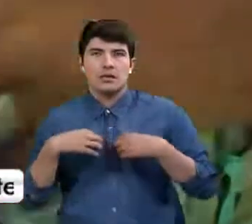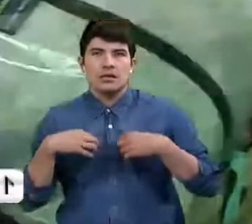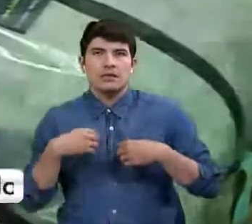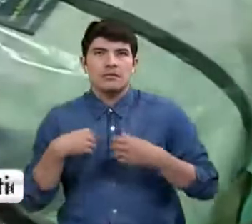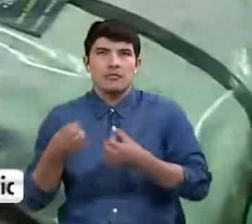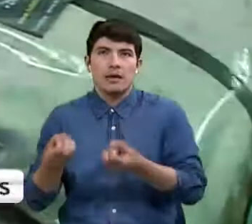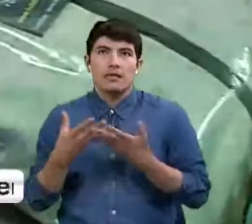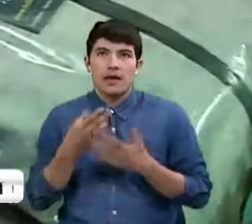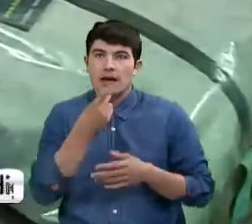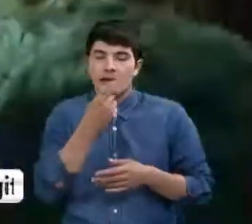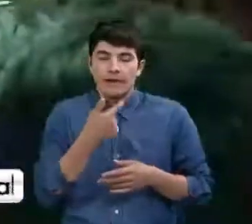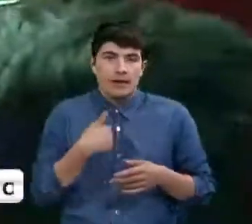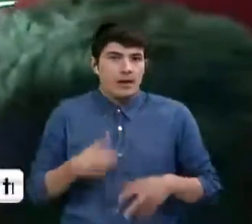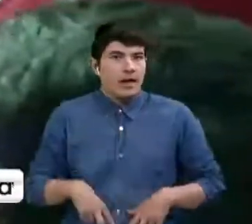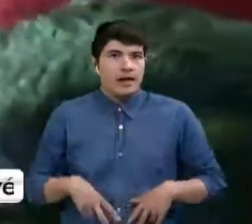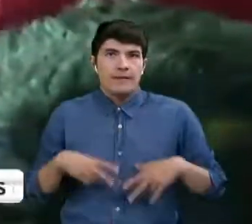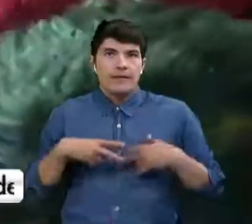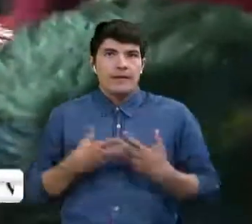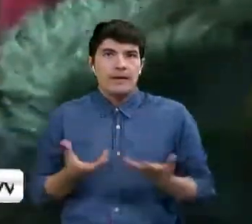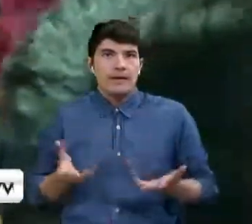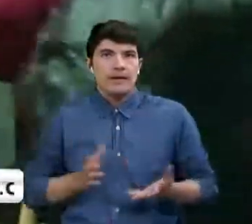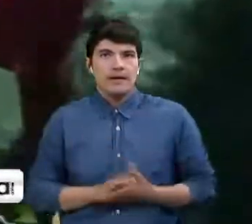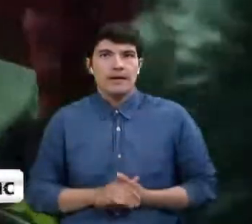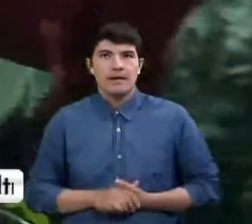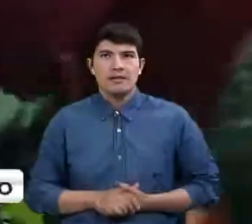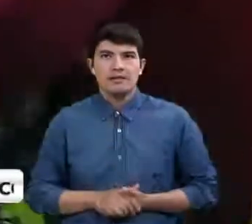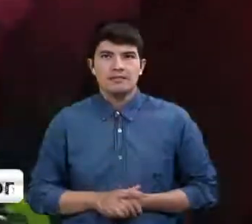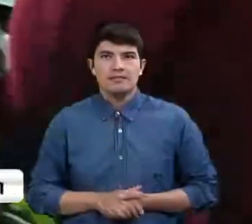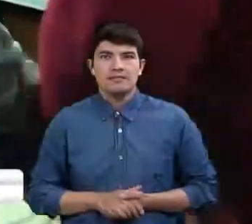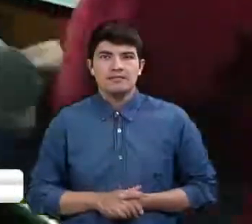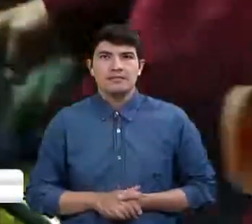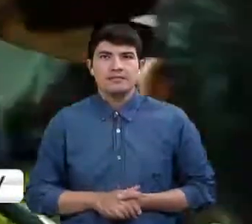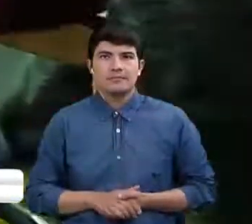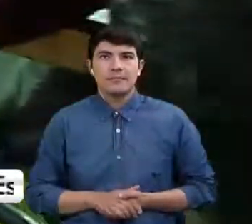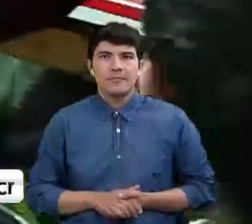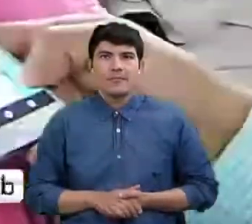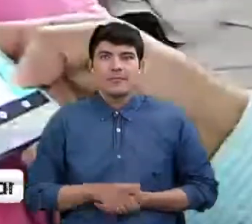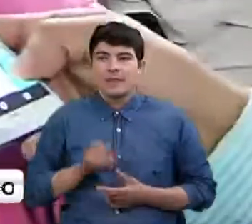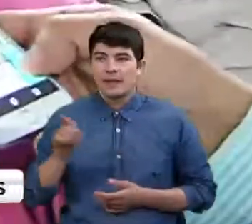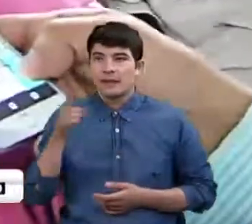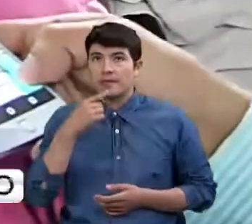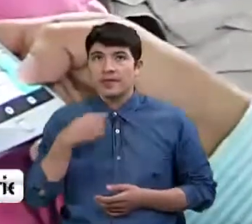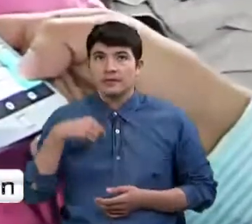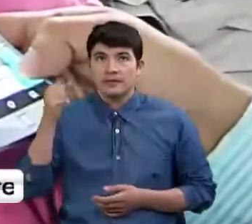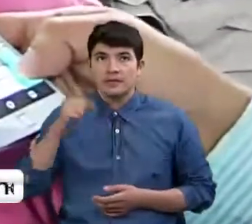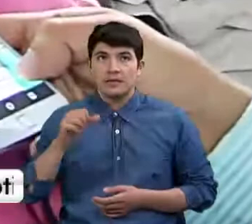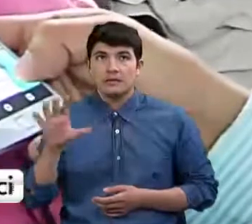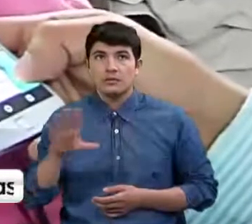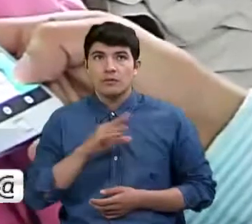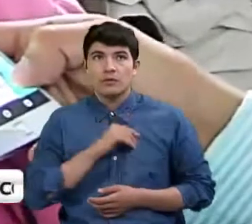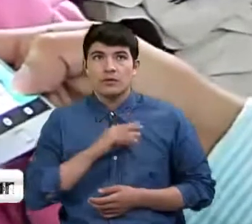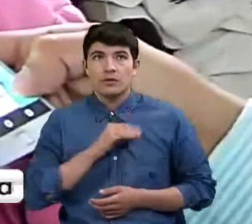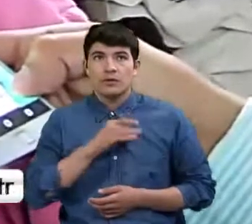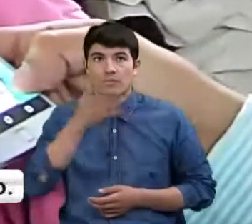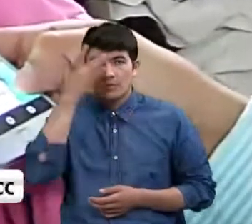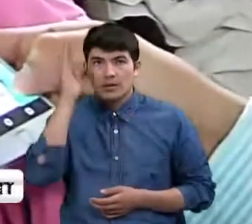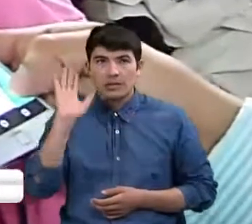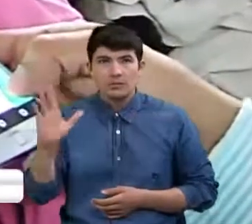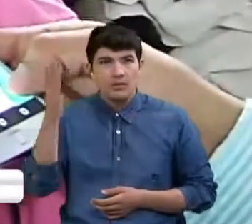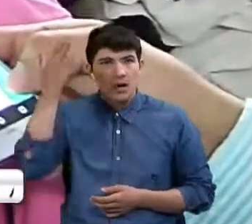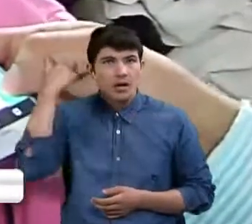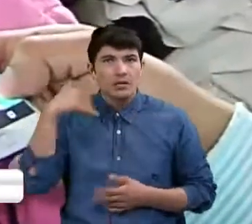mí la vida pues, muchísimo. Él me dice que sí, que él está muy contento y que ahora pues ya él, porque sufría mucho